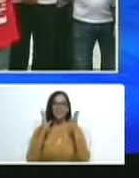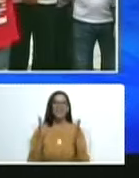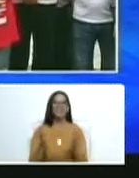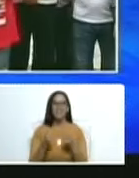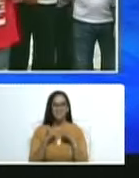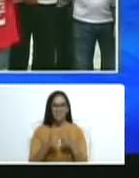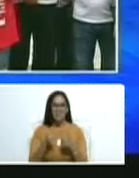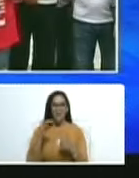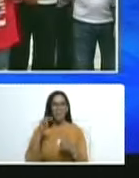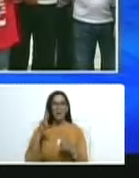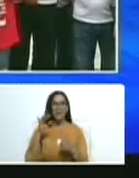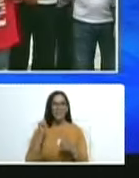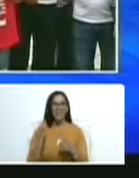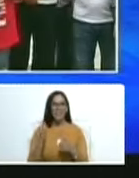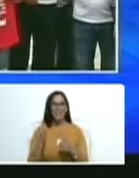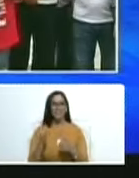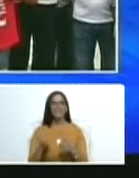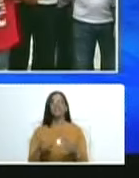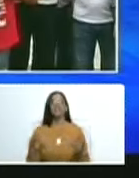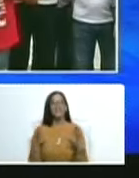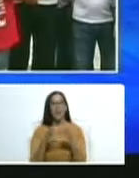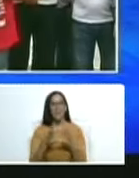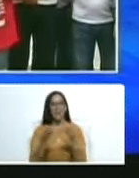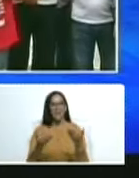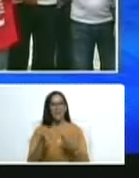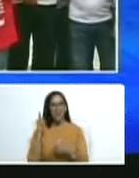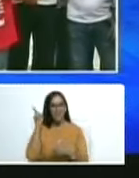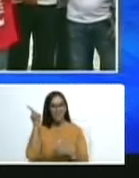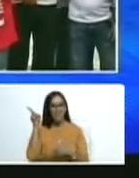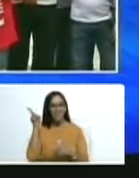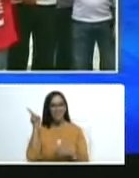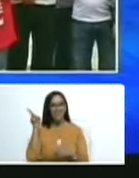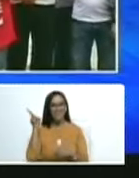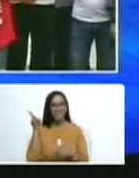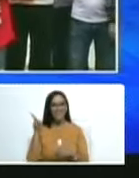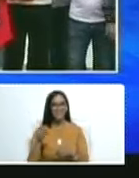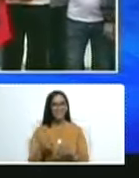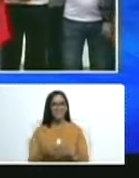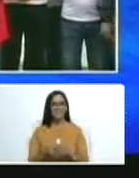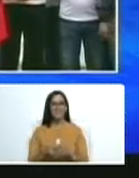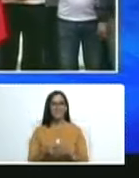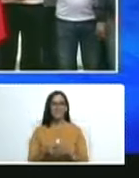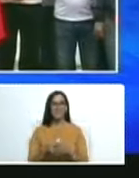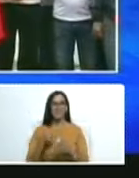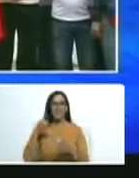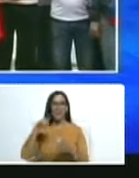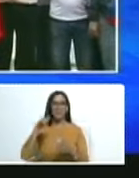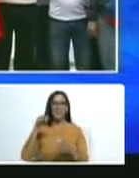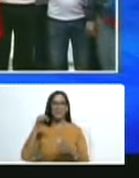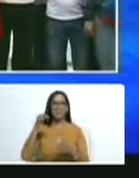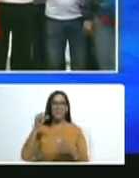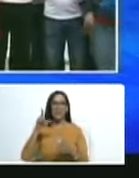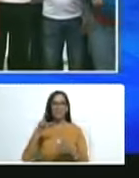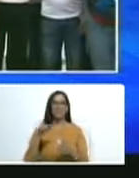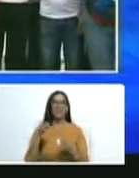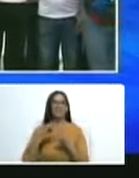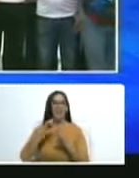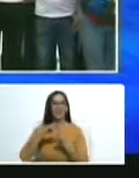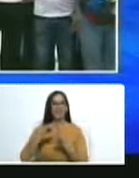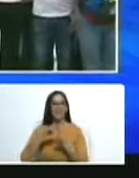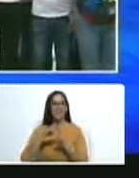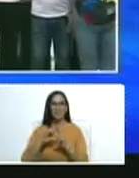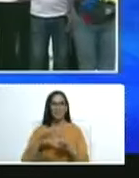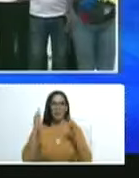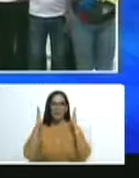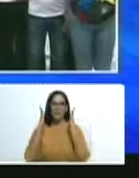María y a la delegación que venga de allá, del Piñal, de Táchira. Me lo atienden